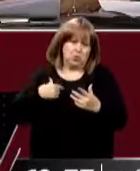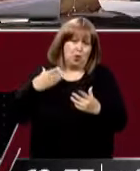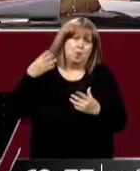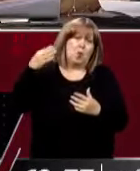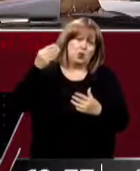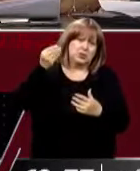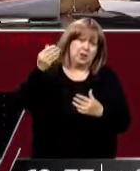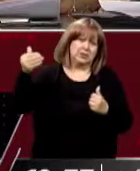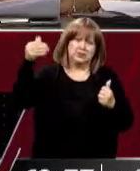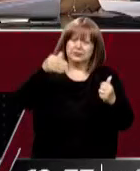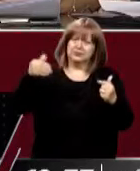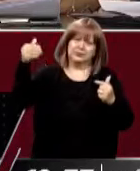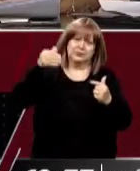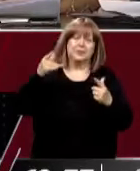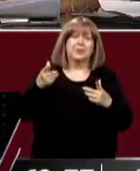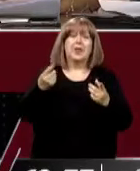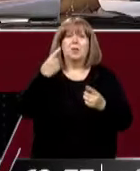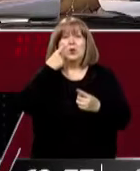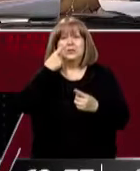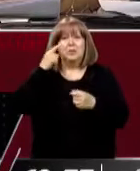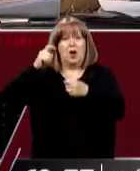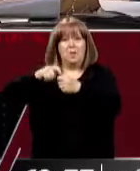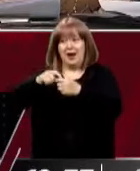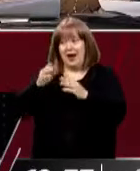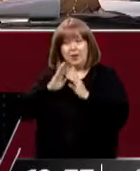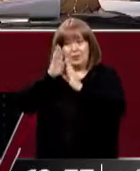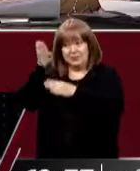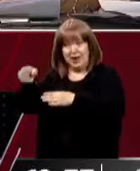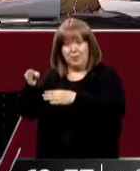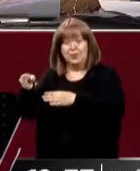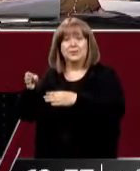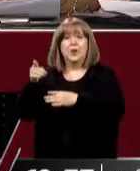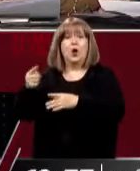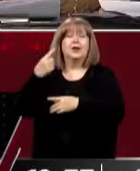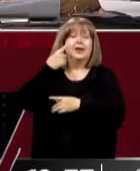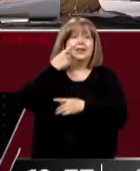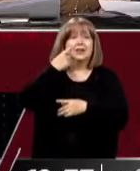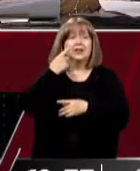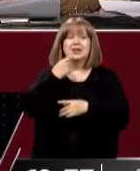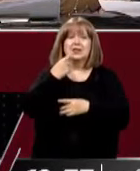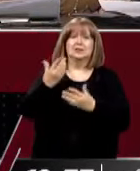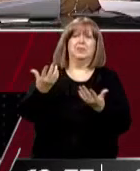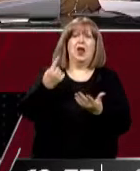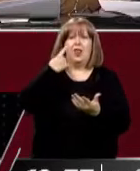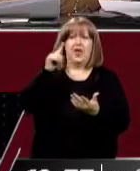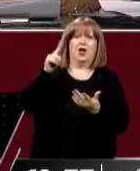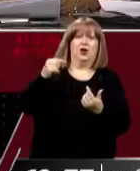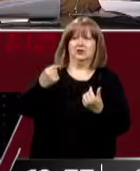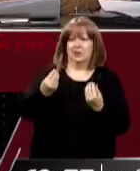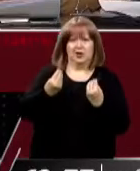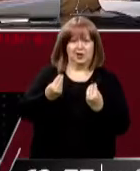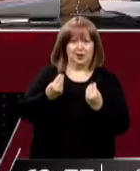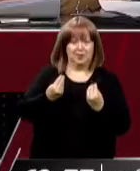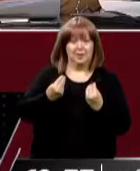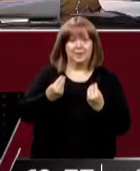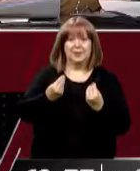si ustedes siguen en la prensa, nos hemos reunido hasta en el municipio de Malargüe, digamos, ¿no? Que hoy salió el intendente también a desconocer. Bueno, la verdad que nosotros